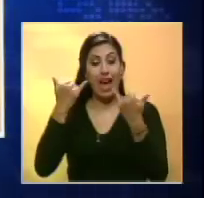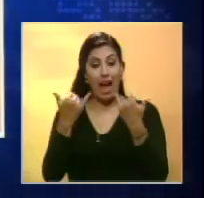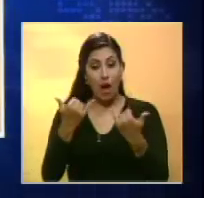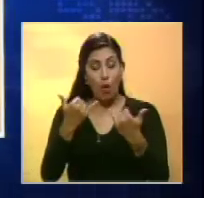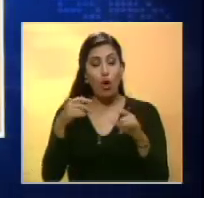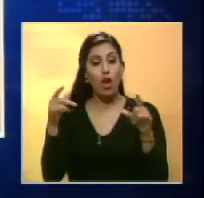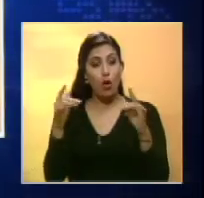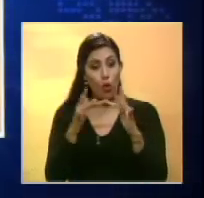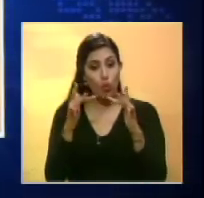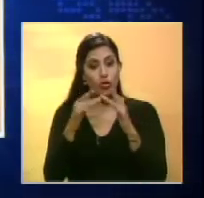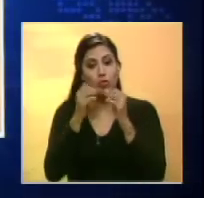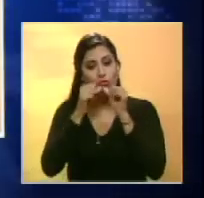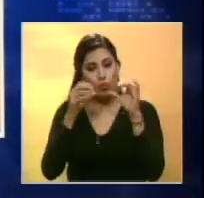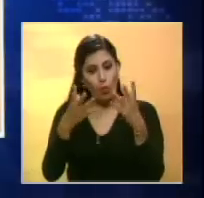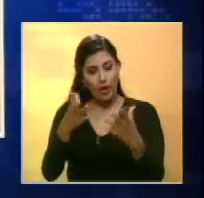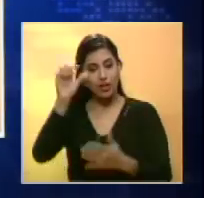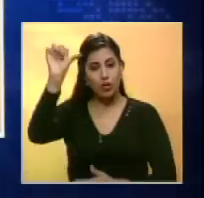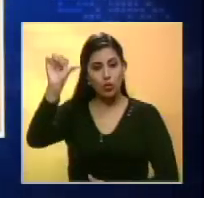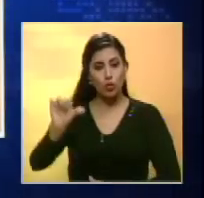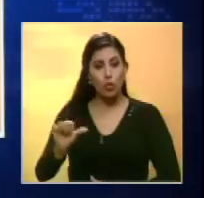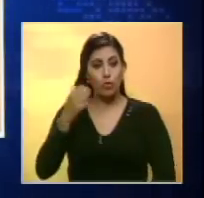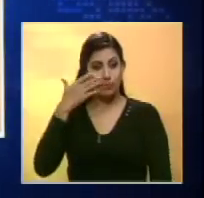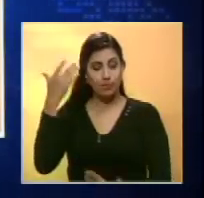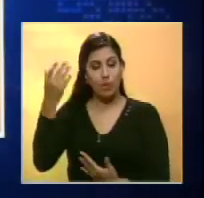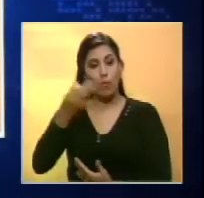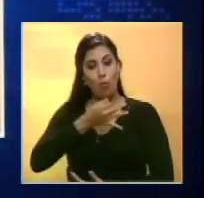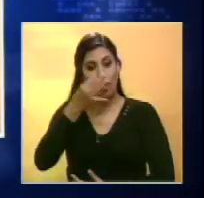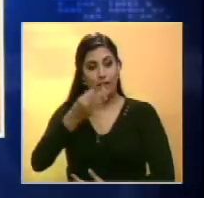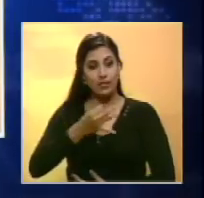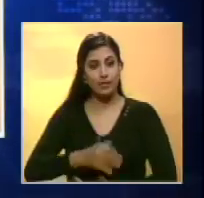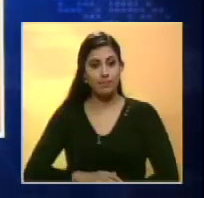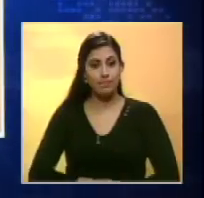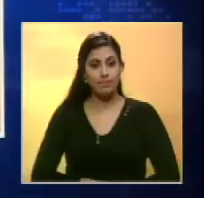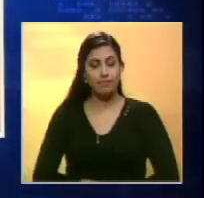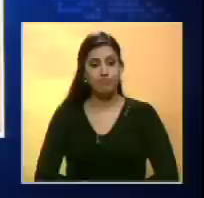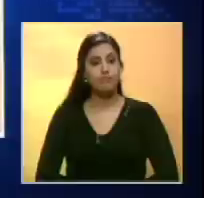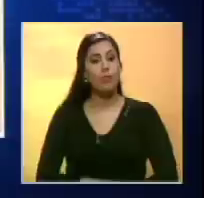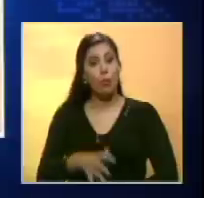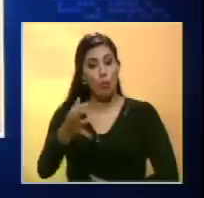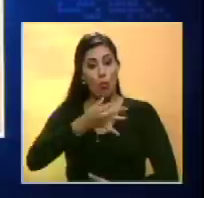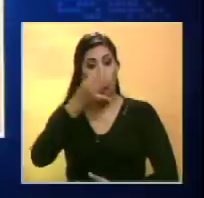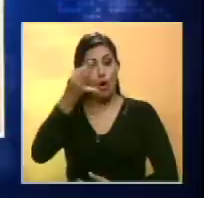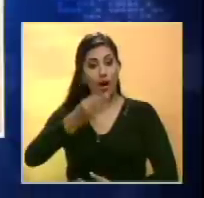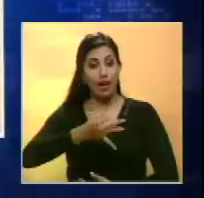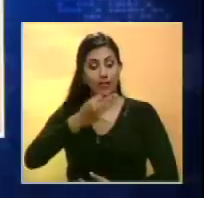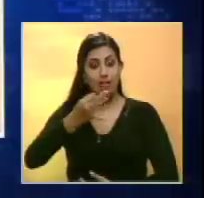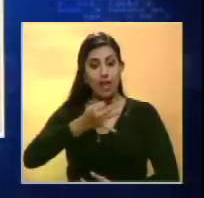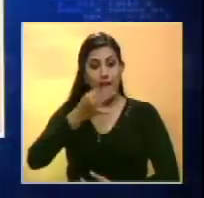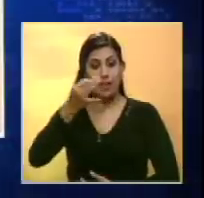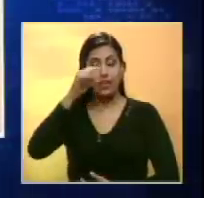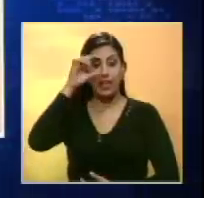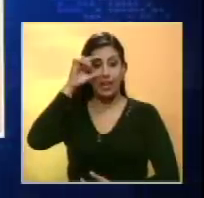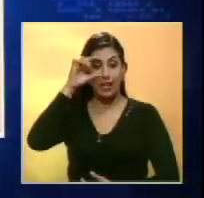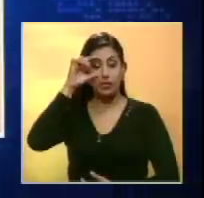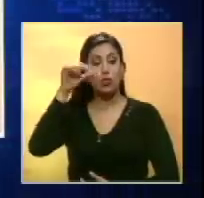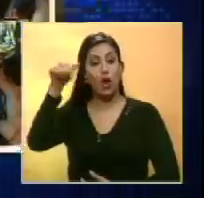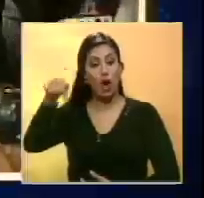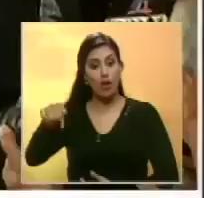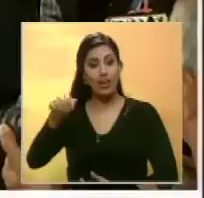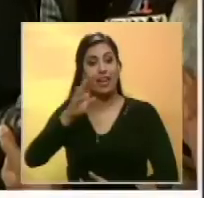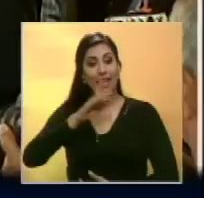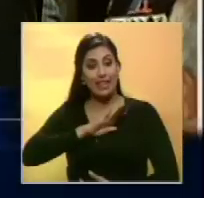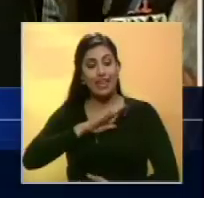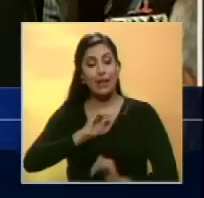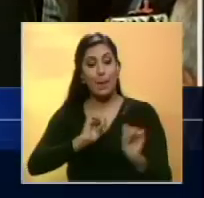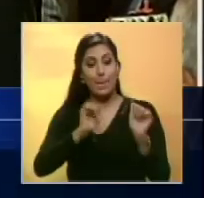y directo y nos va a ampliar la información. Manuel, adelante, buenas tardes. Buenas tardes, Néstor. Efectivamente, en este momento está iniciando